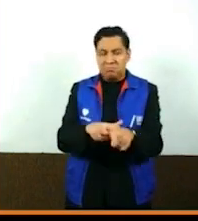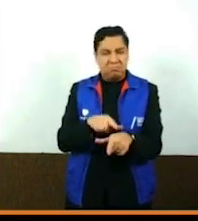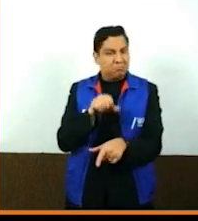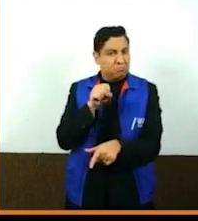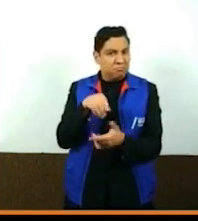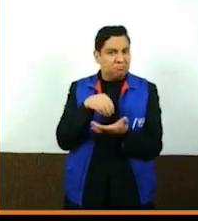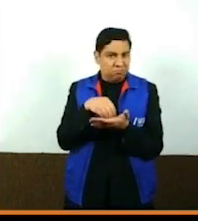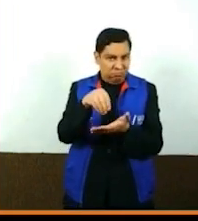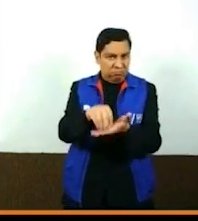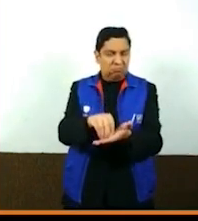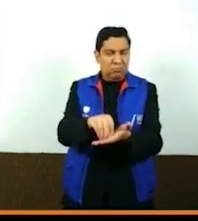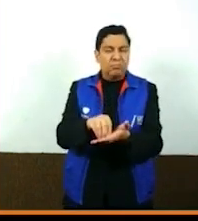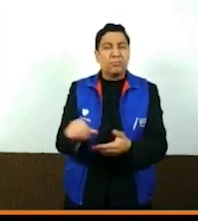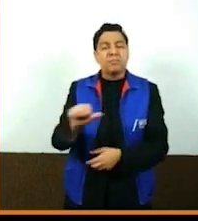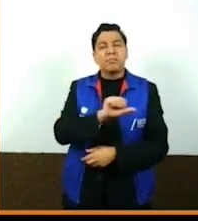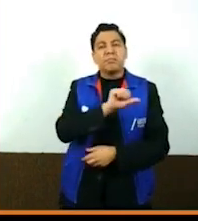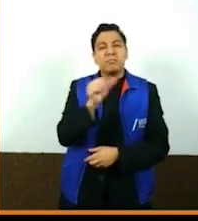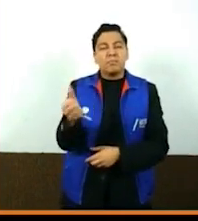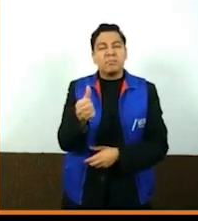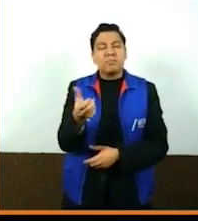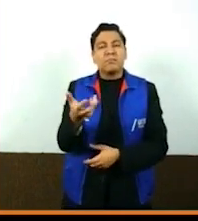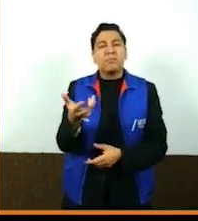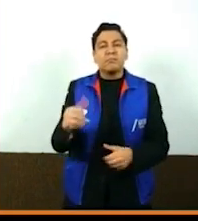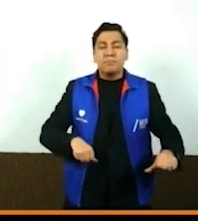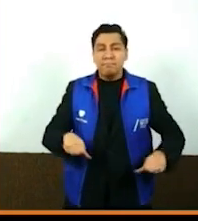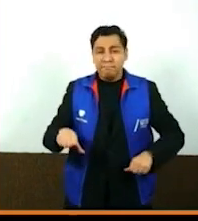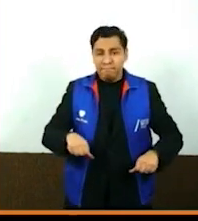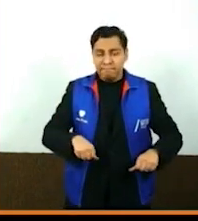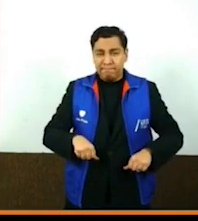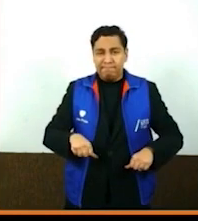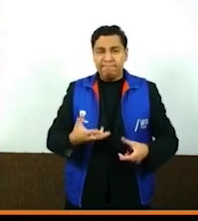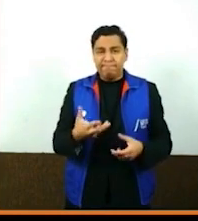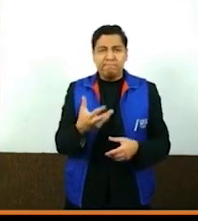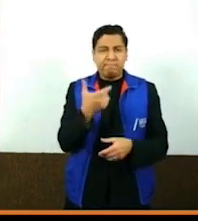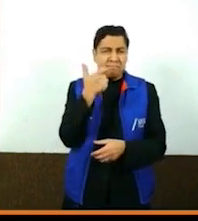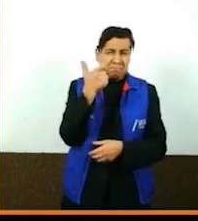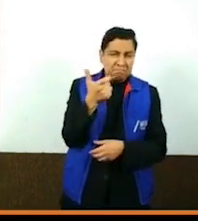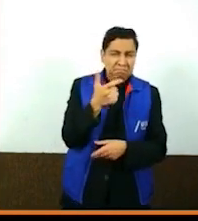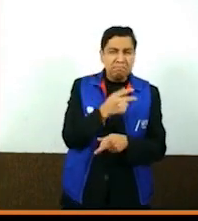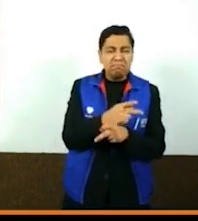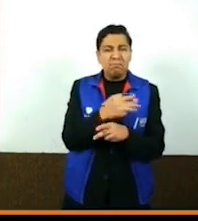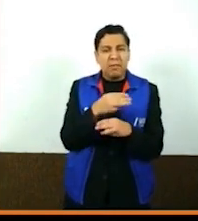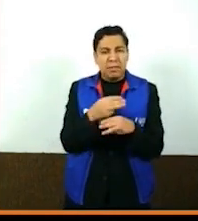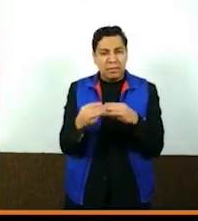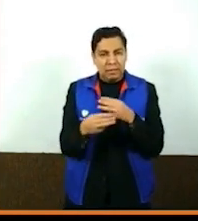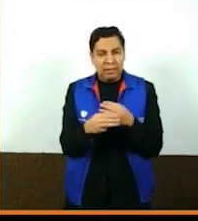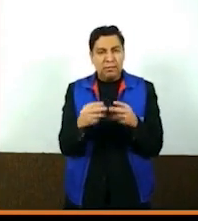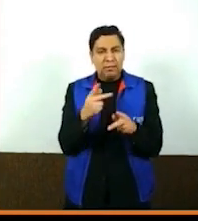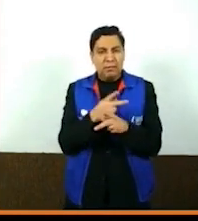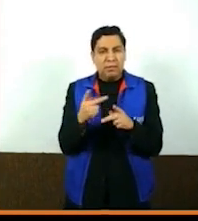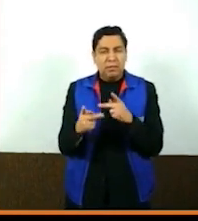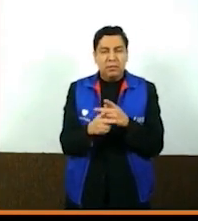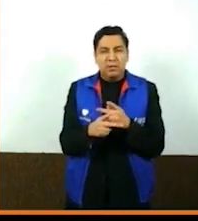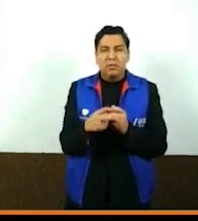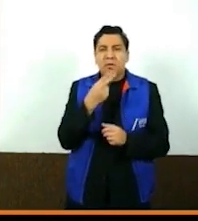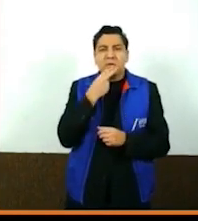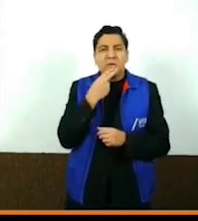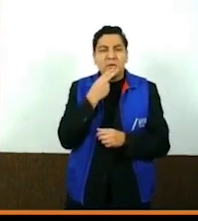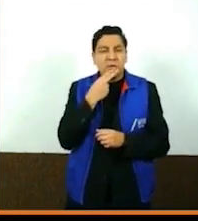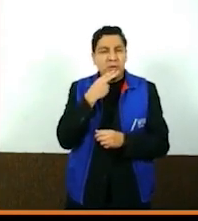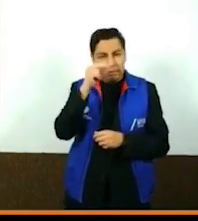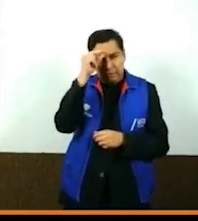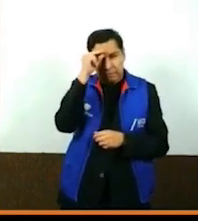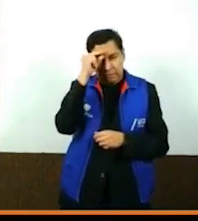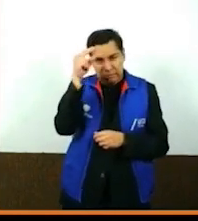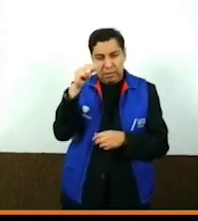sentido. Otro campo de acción es el uso eficiente de los recursos. Antes de que nosotros iniciáramos la producción del